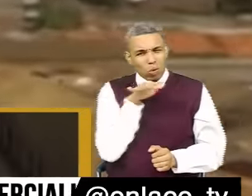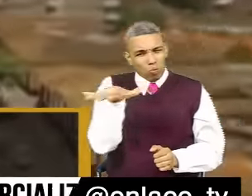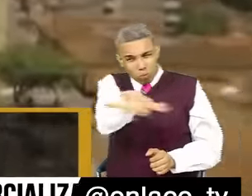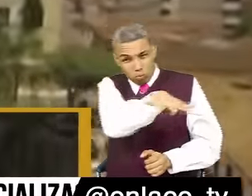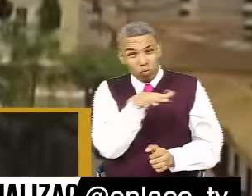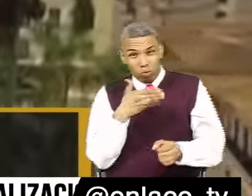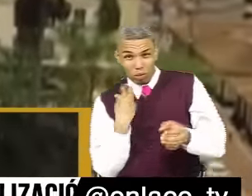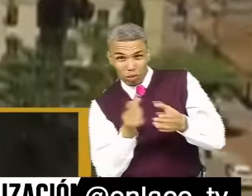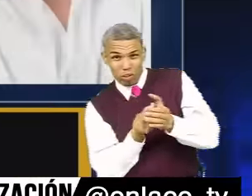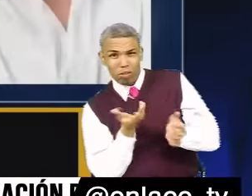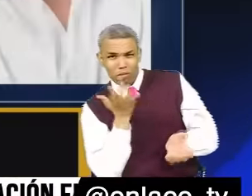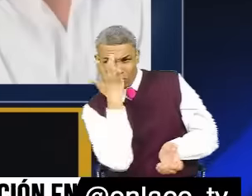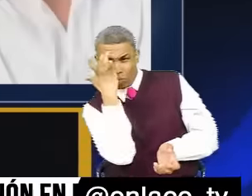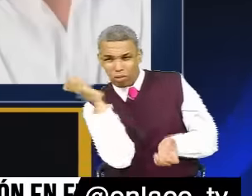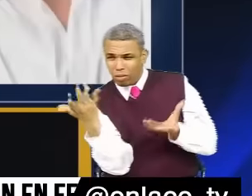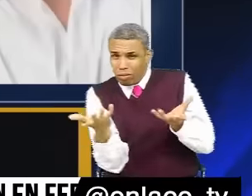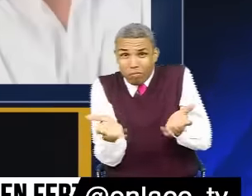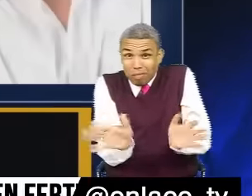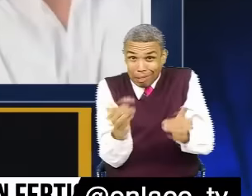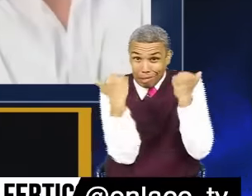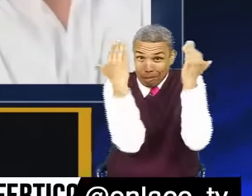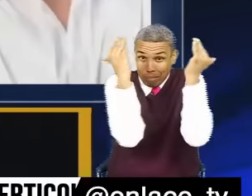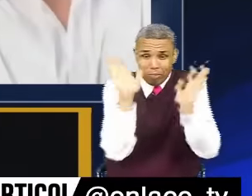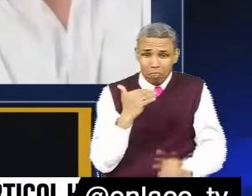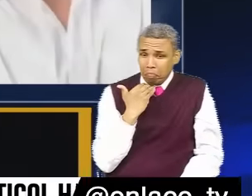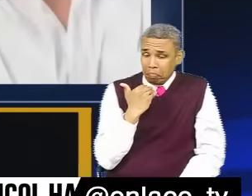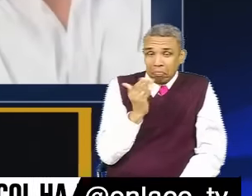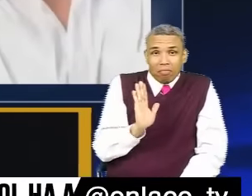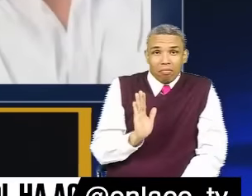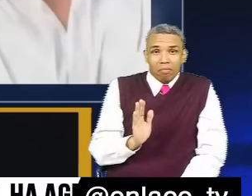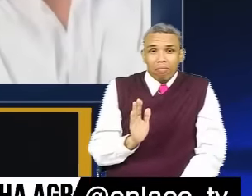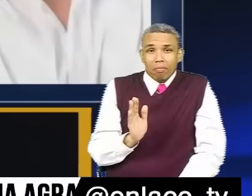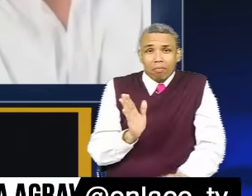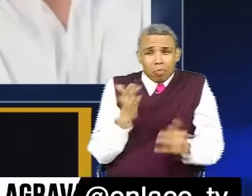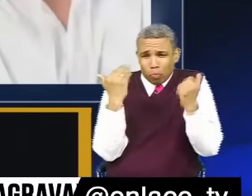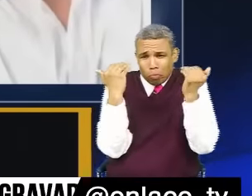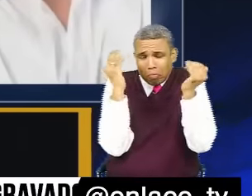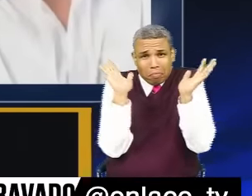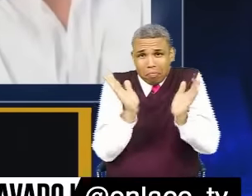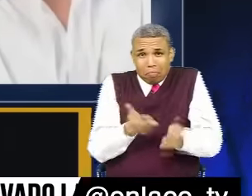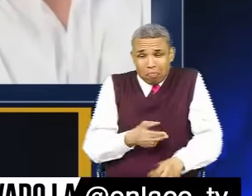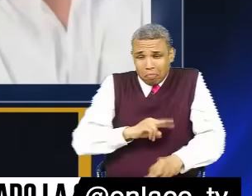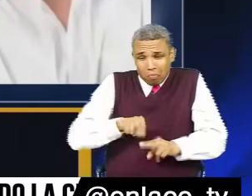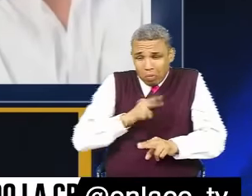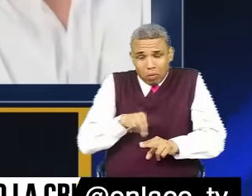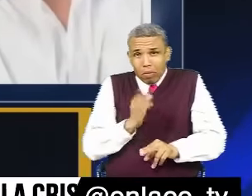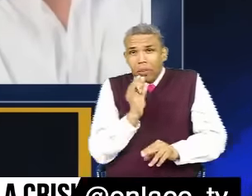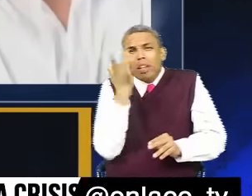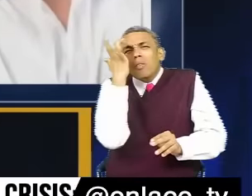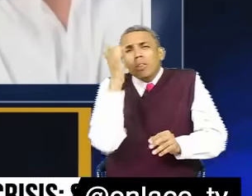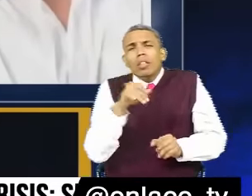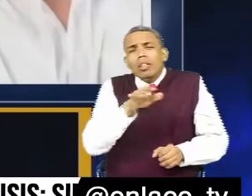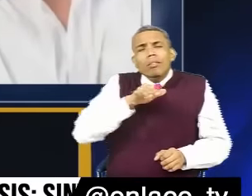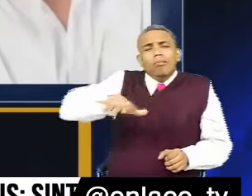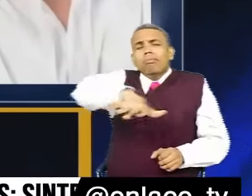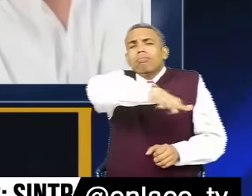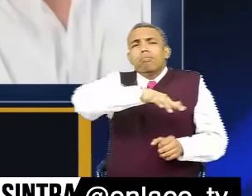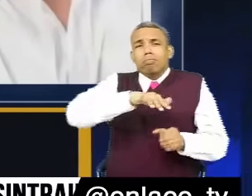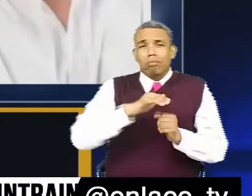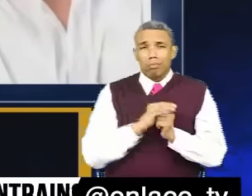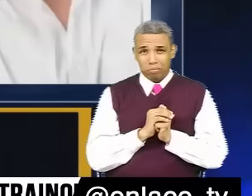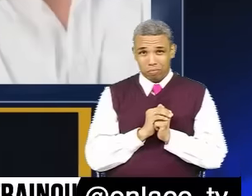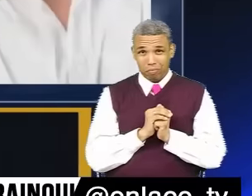iniciativa del mandatario local. En primera instancia, quiero como aclarar un poco en qué consiste el área metropolitana, porque pues veo que hay un poco